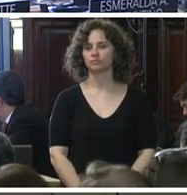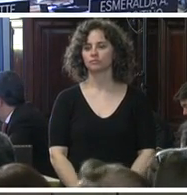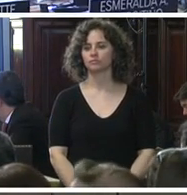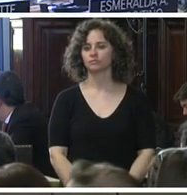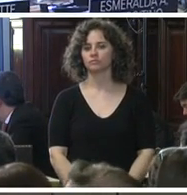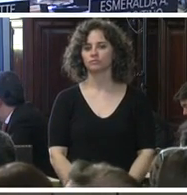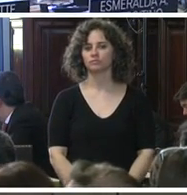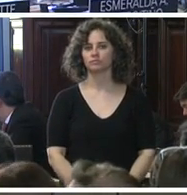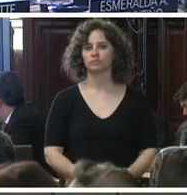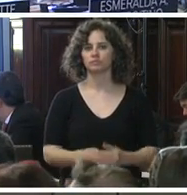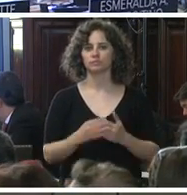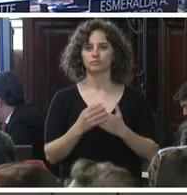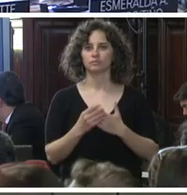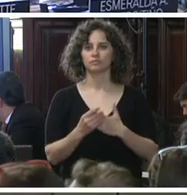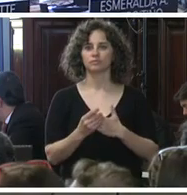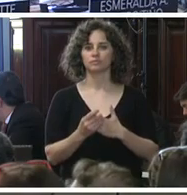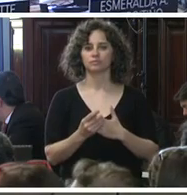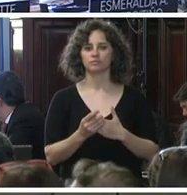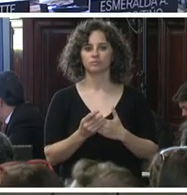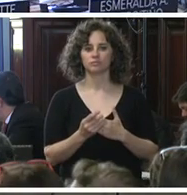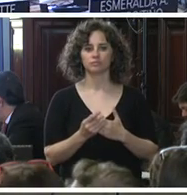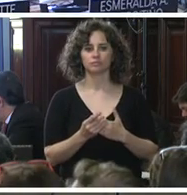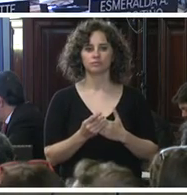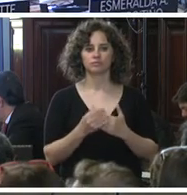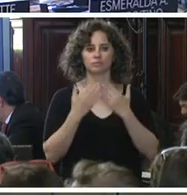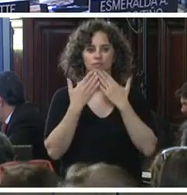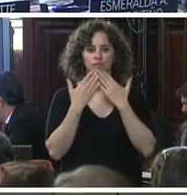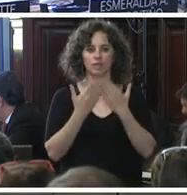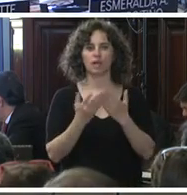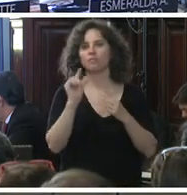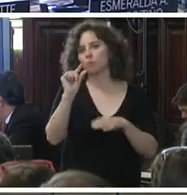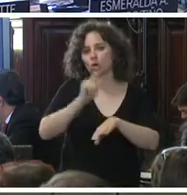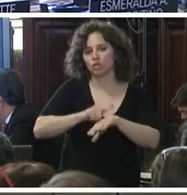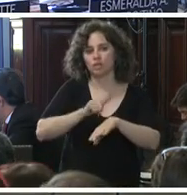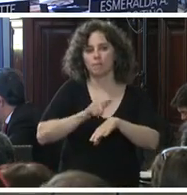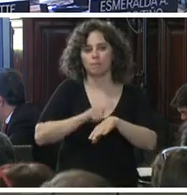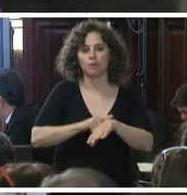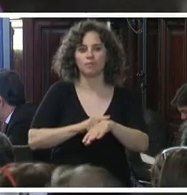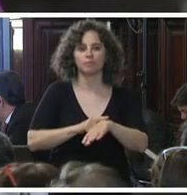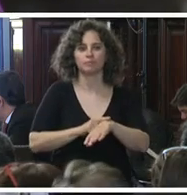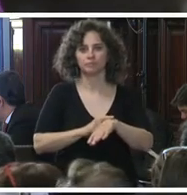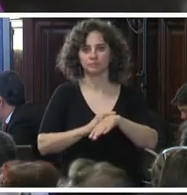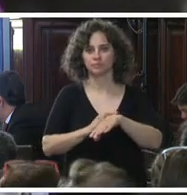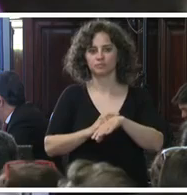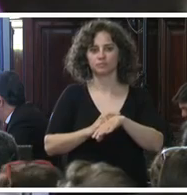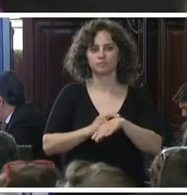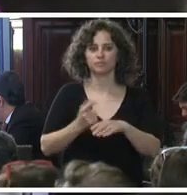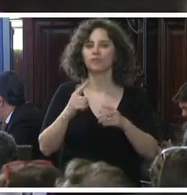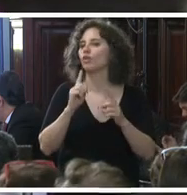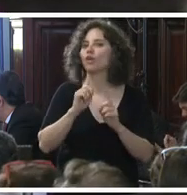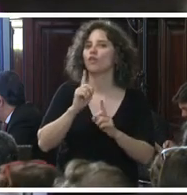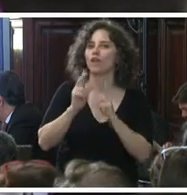tranquilo ver marchar muy baja para el lector time time y i am not want to